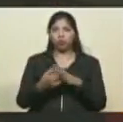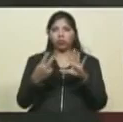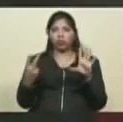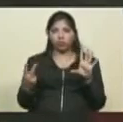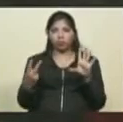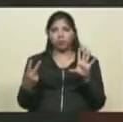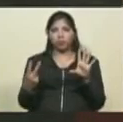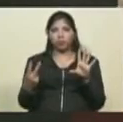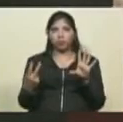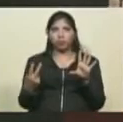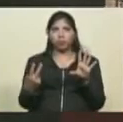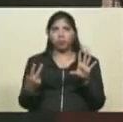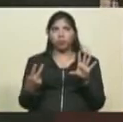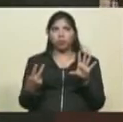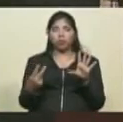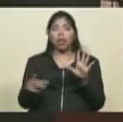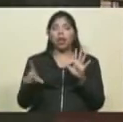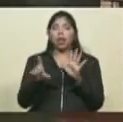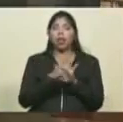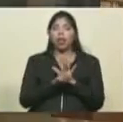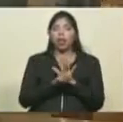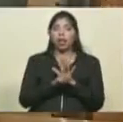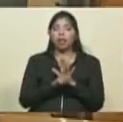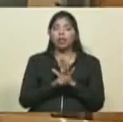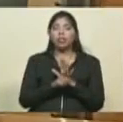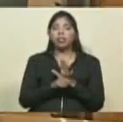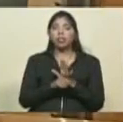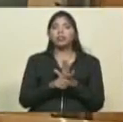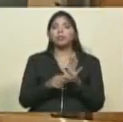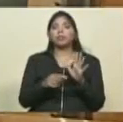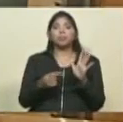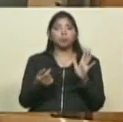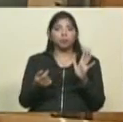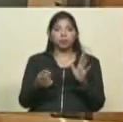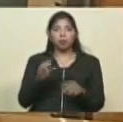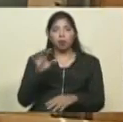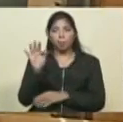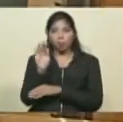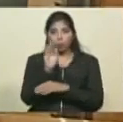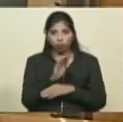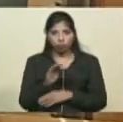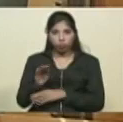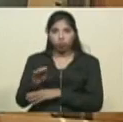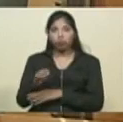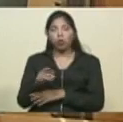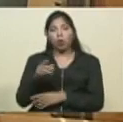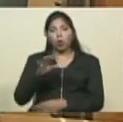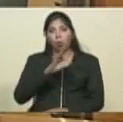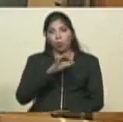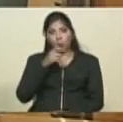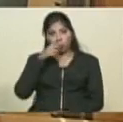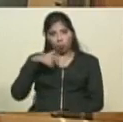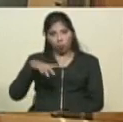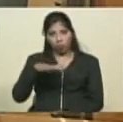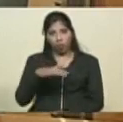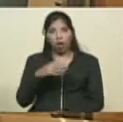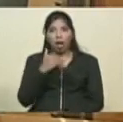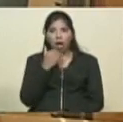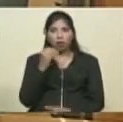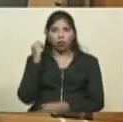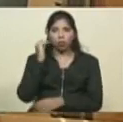crear el régimen especial tributario para la protección social del pueblo y sanciones a los delitos contra la